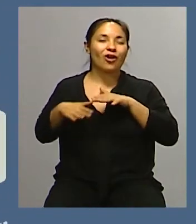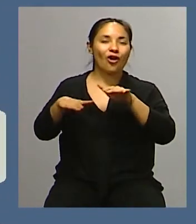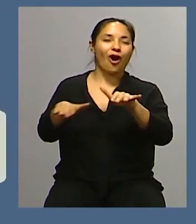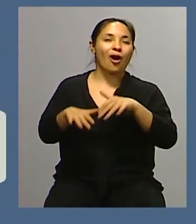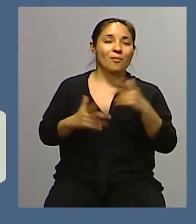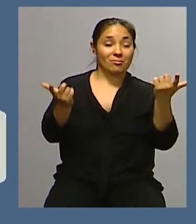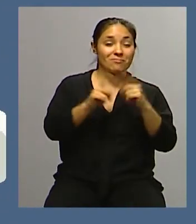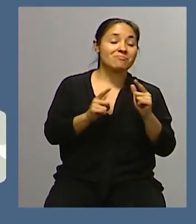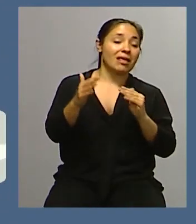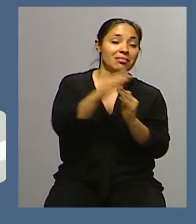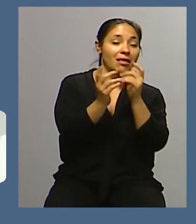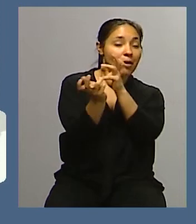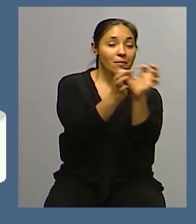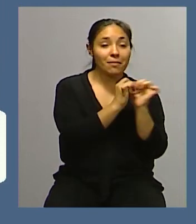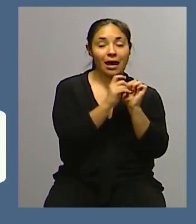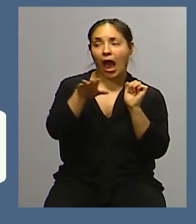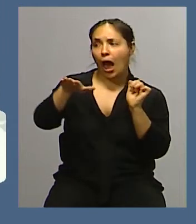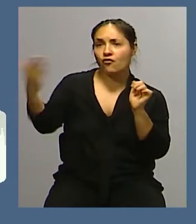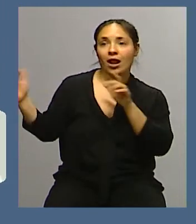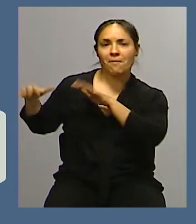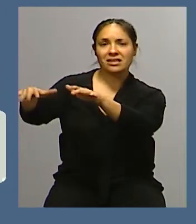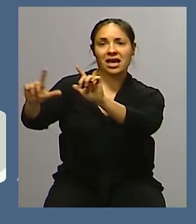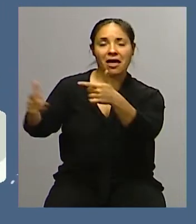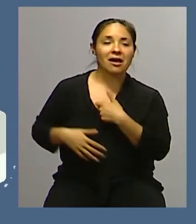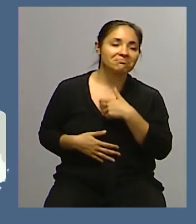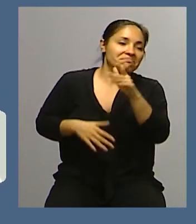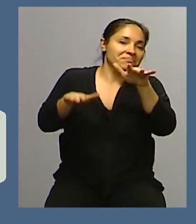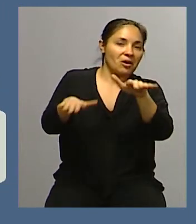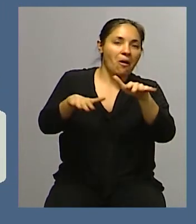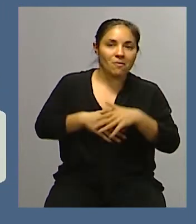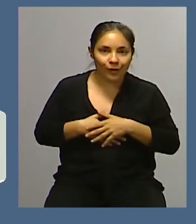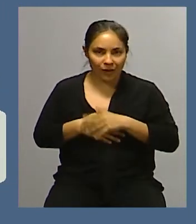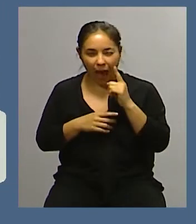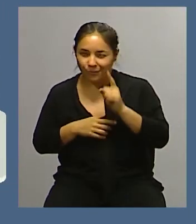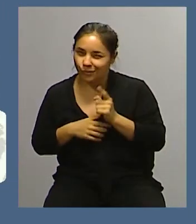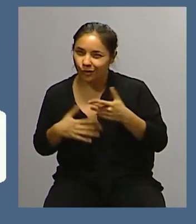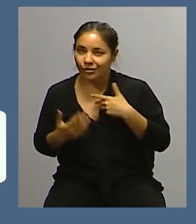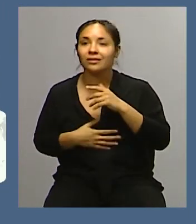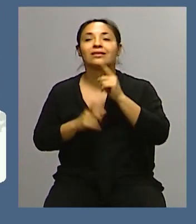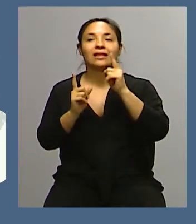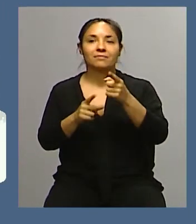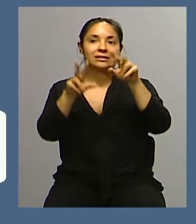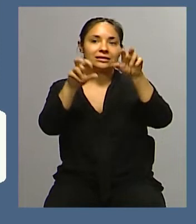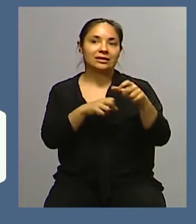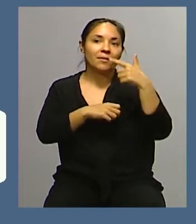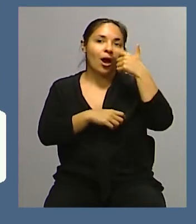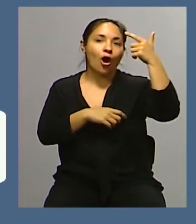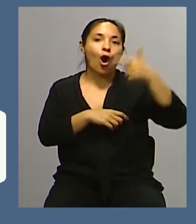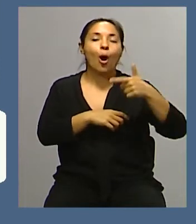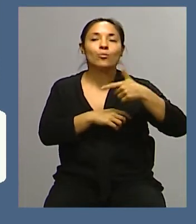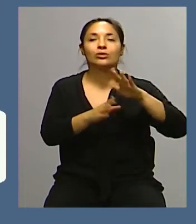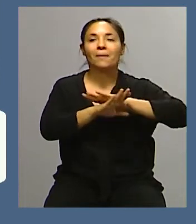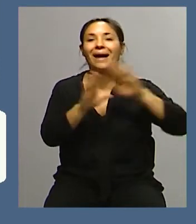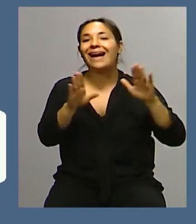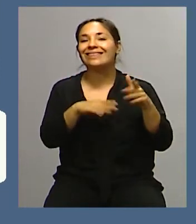gente manifestándose en las calles, se me ocurre pensar. Y que tiene mucha vinculación, perdón, pensaba recién, con los combustibles fósiles también. De los que queremos dejar